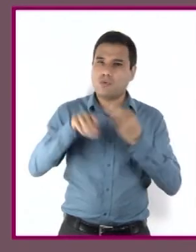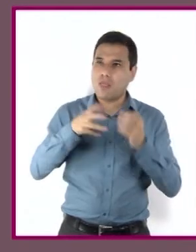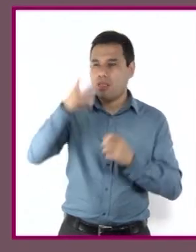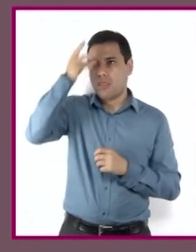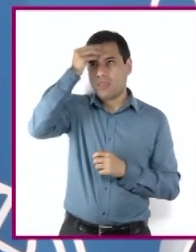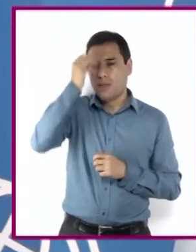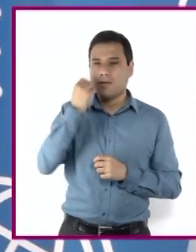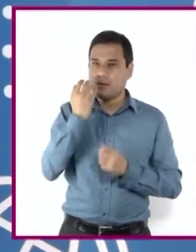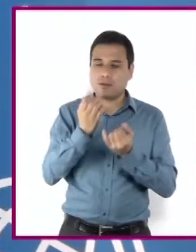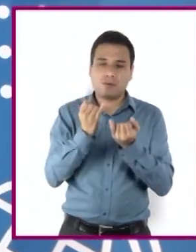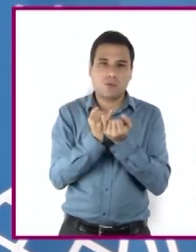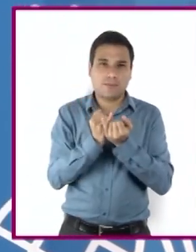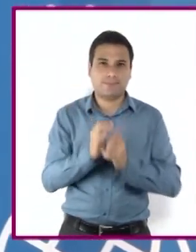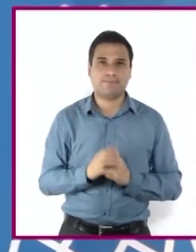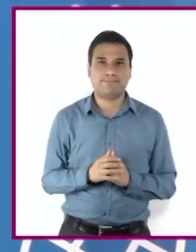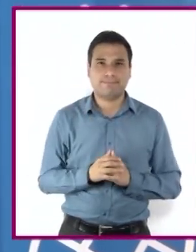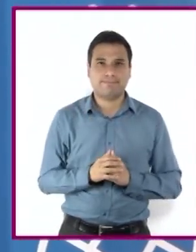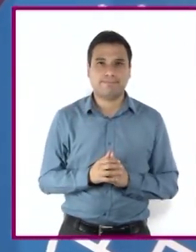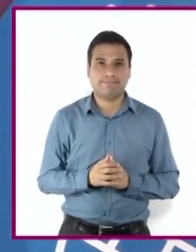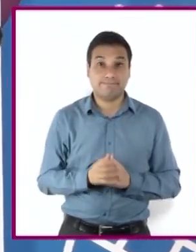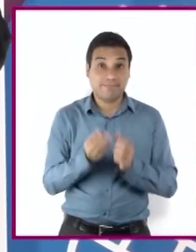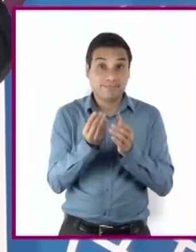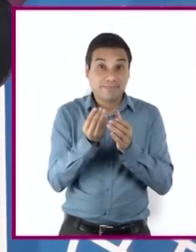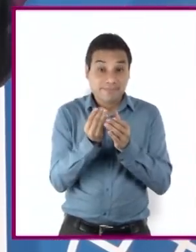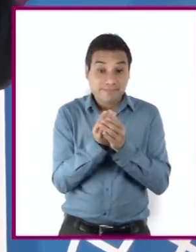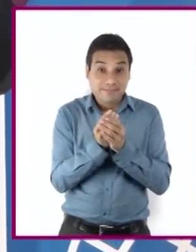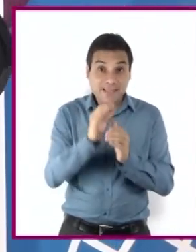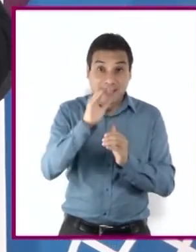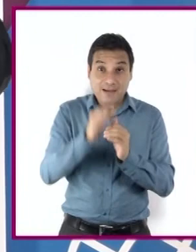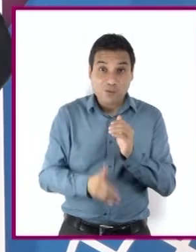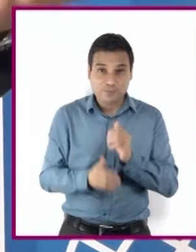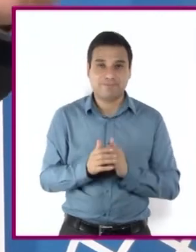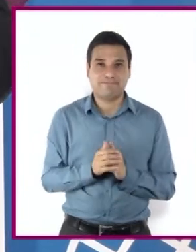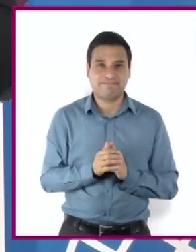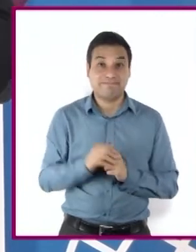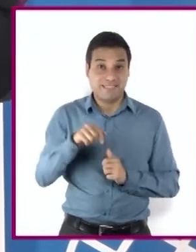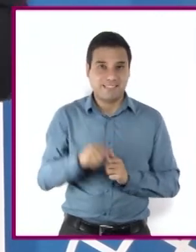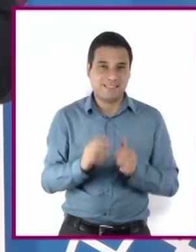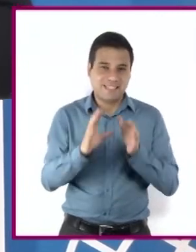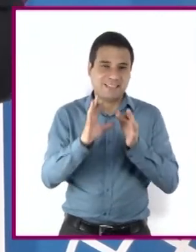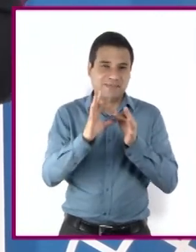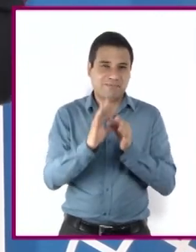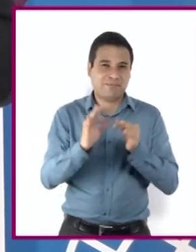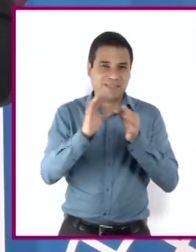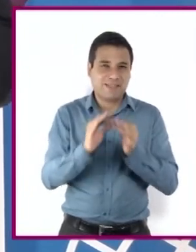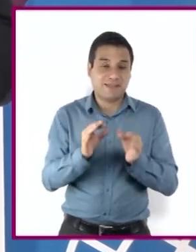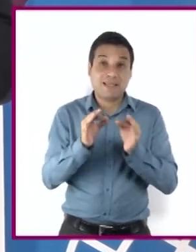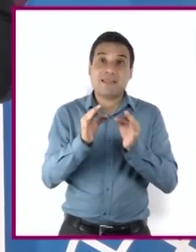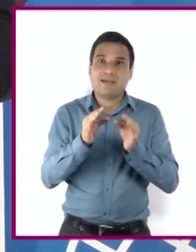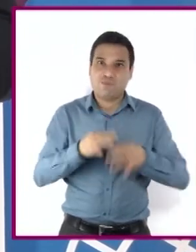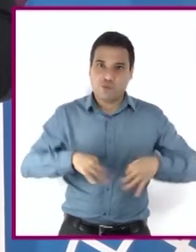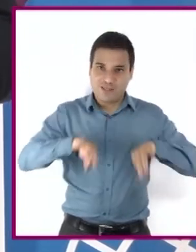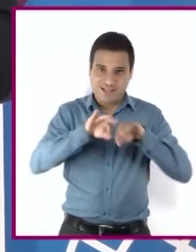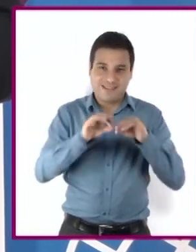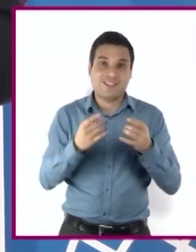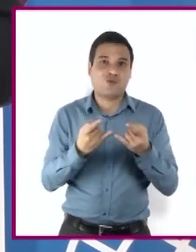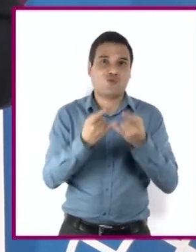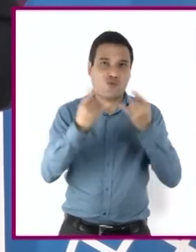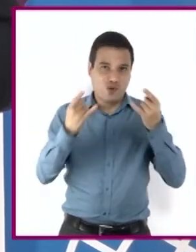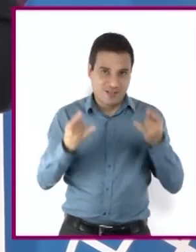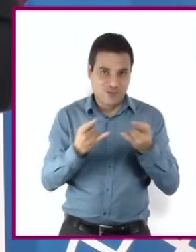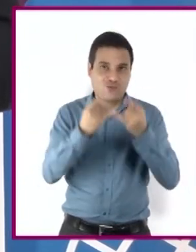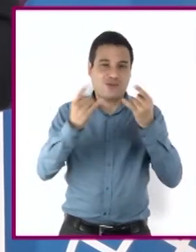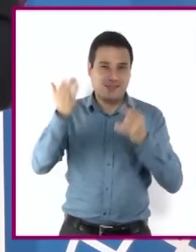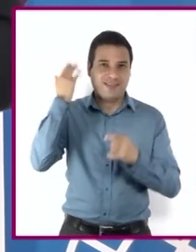prehispánicas. Hemos llegado al final de la sesión. En ella, aprendimos la importancia de los mitos y leyendas